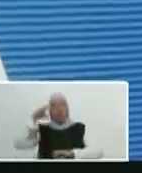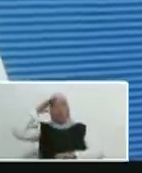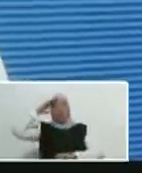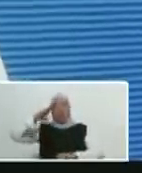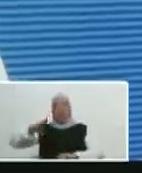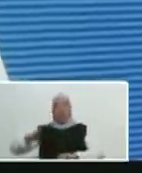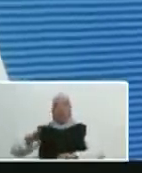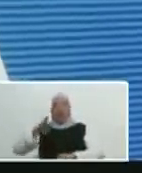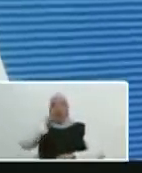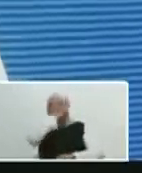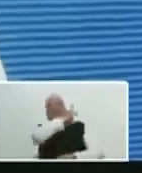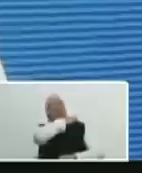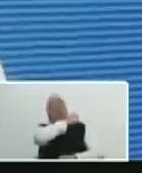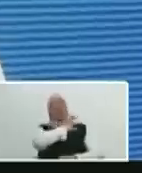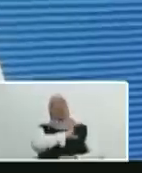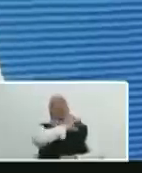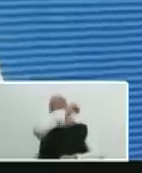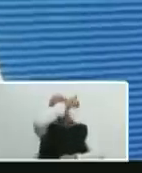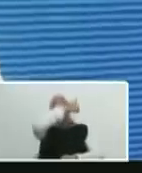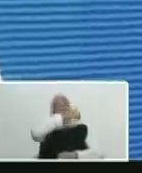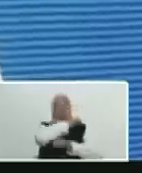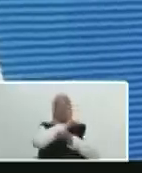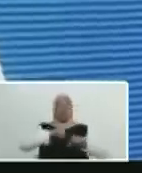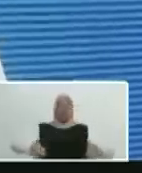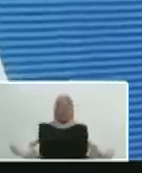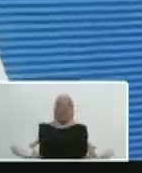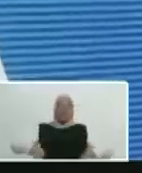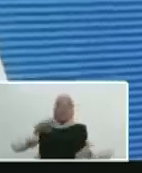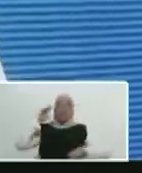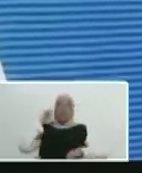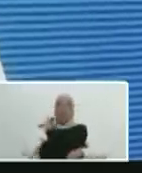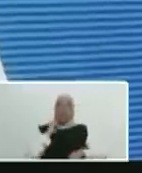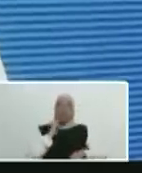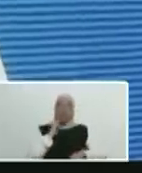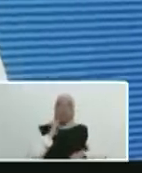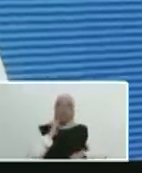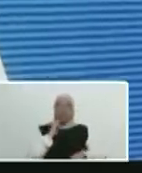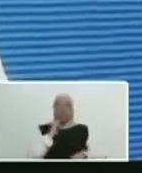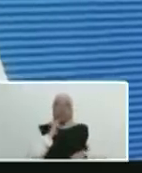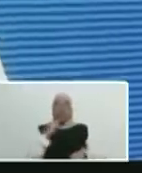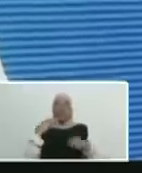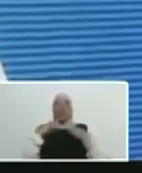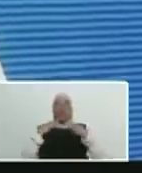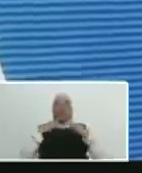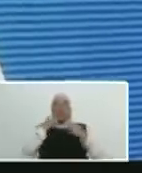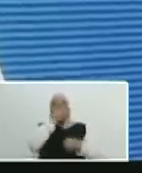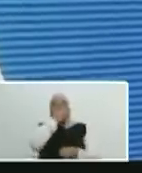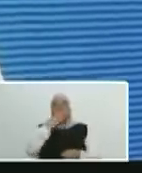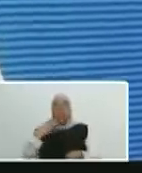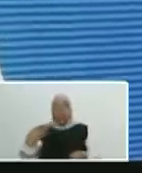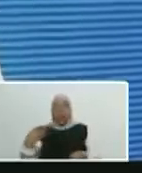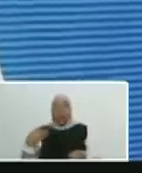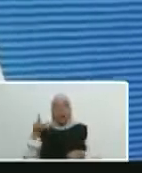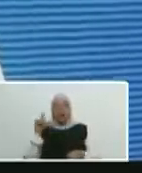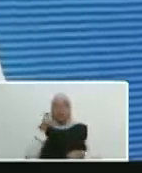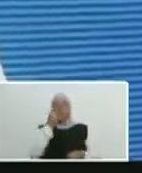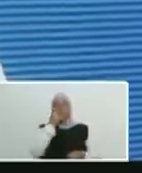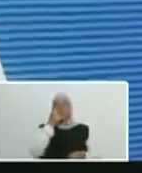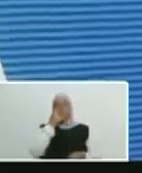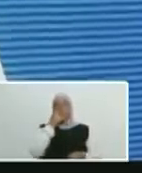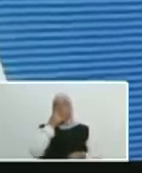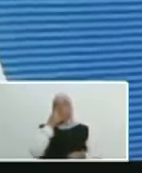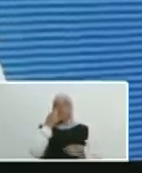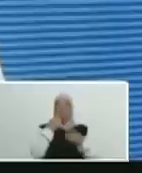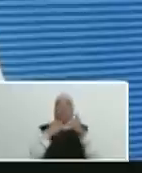General del Ejército Bolivariano, la Armada Bolivariana, Guardia Nacional Bolivariana